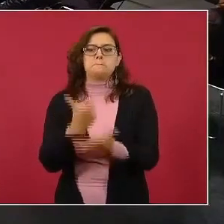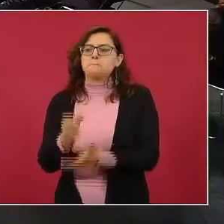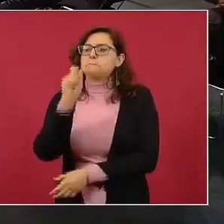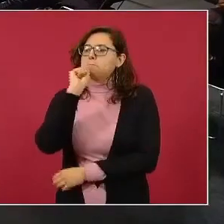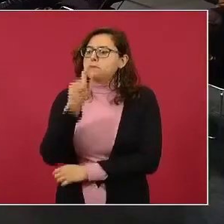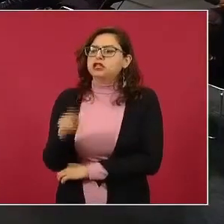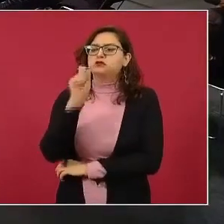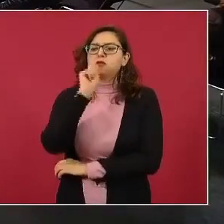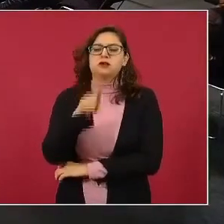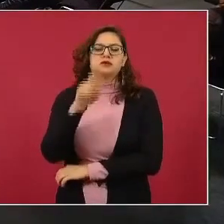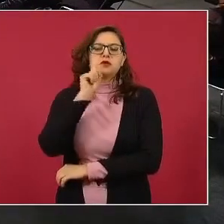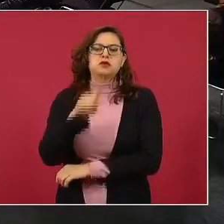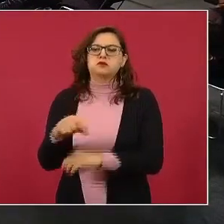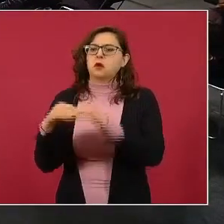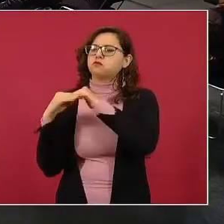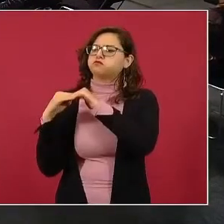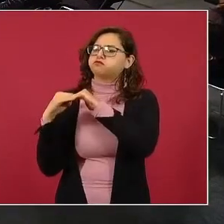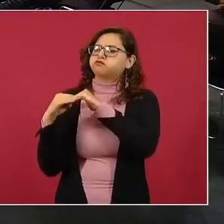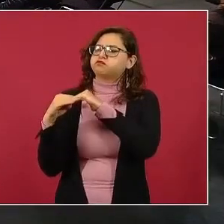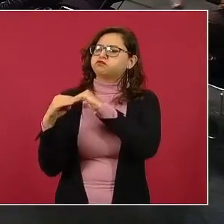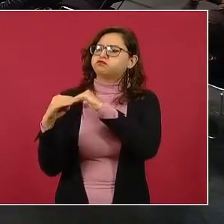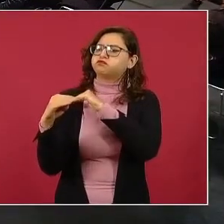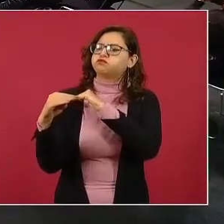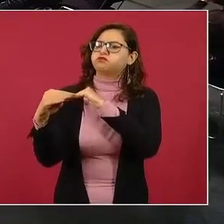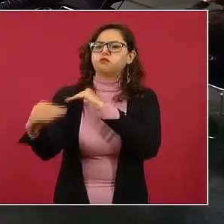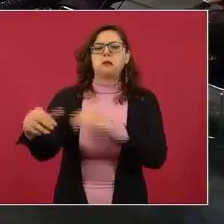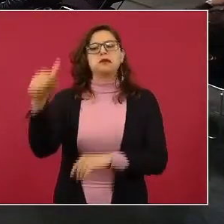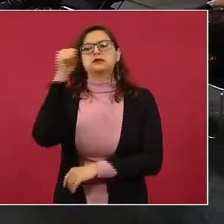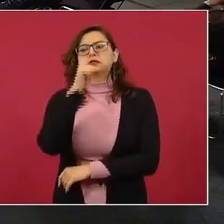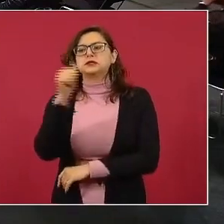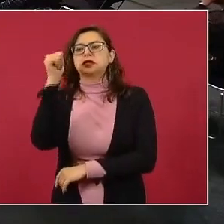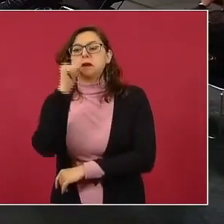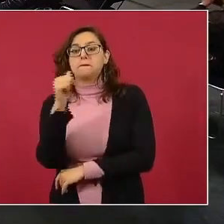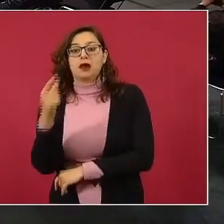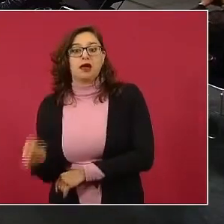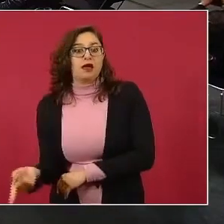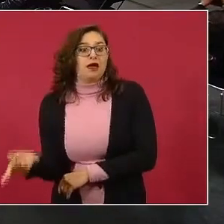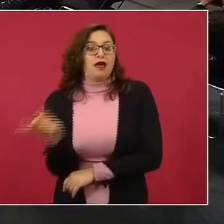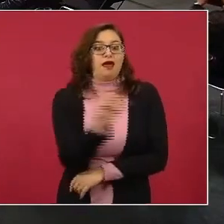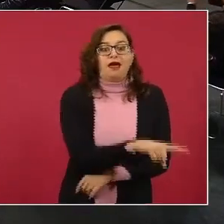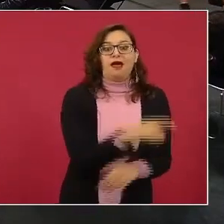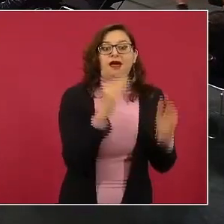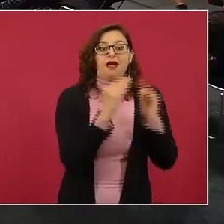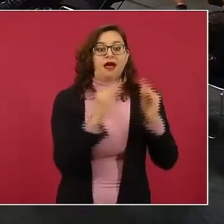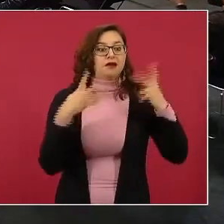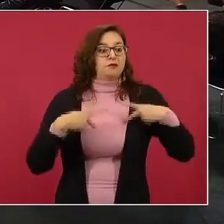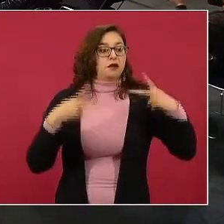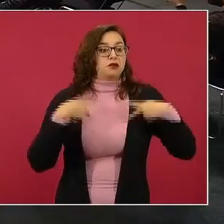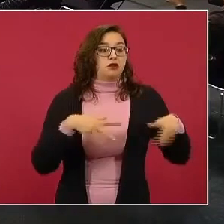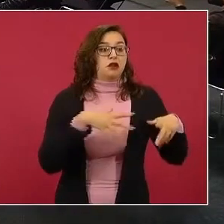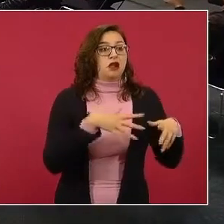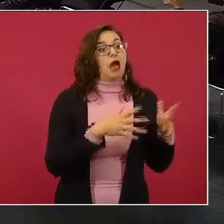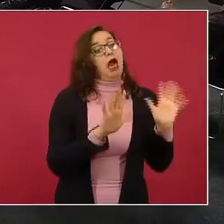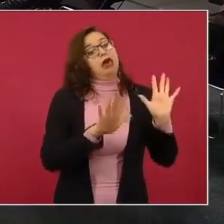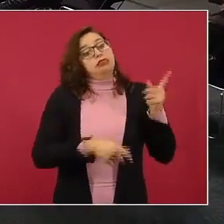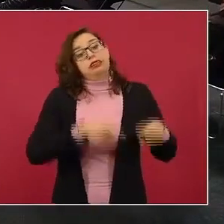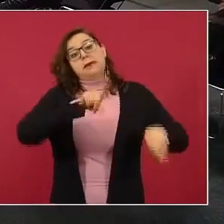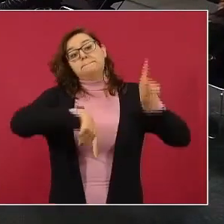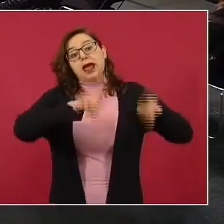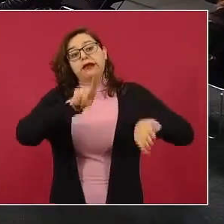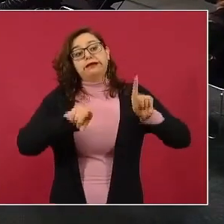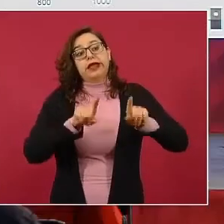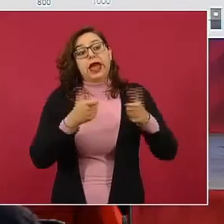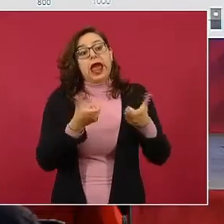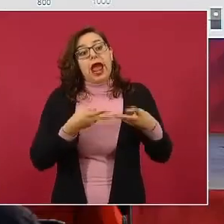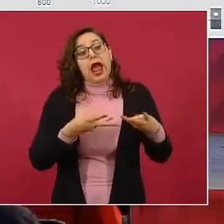creciente. Imagínense, hogares que van a pagar hasta 6.30 versus el OXXO de 2.51. ¿Con qué cara?